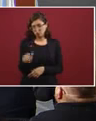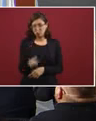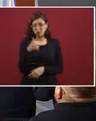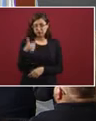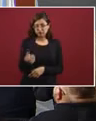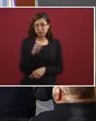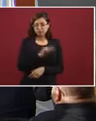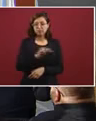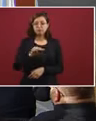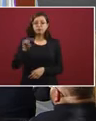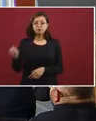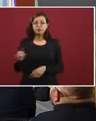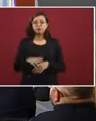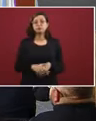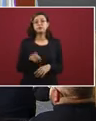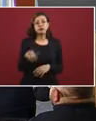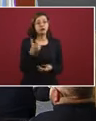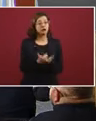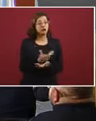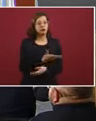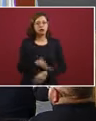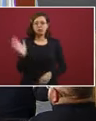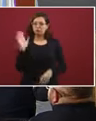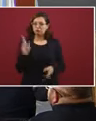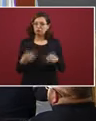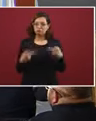Churumuco les gusta dar caro el diésel.